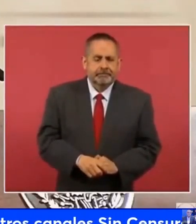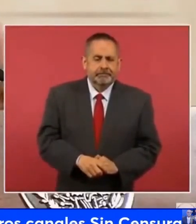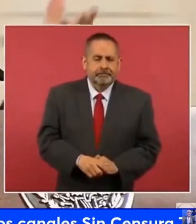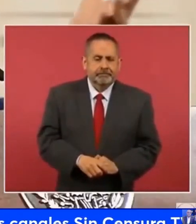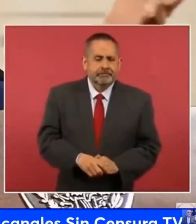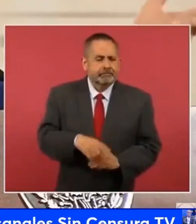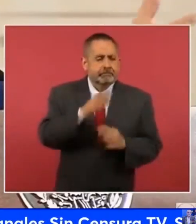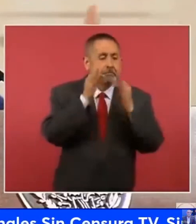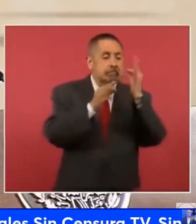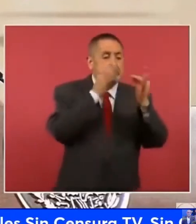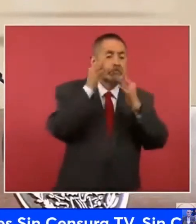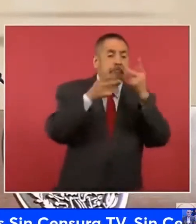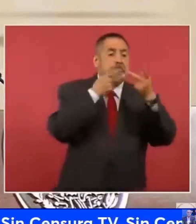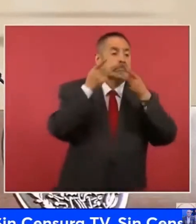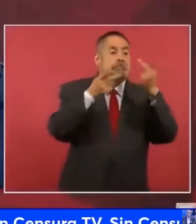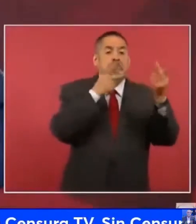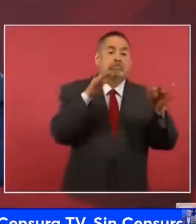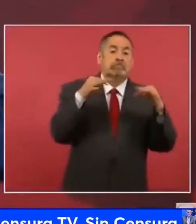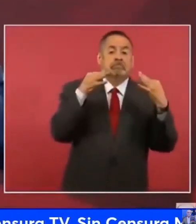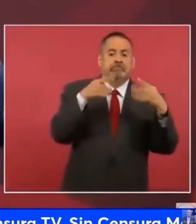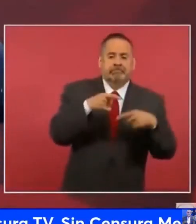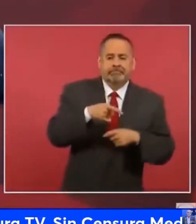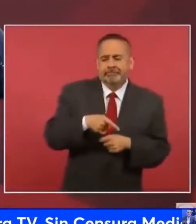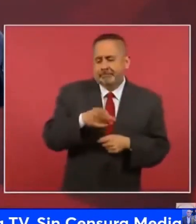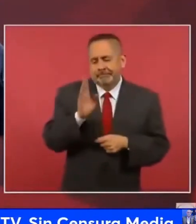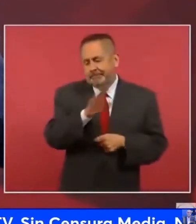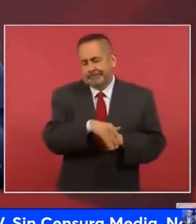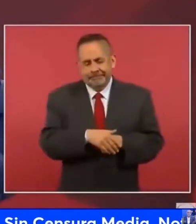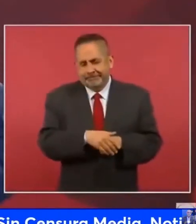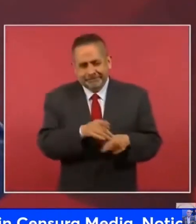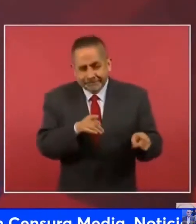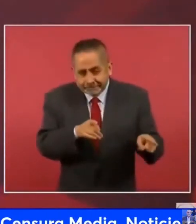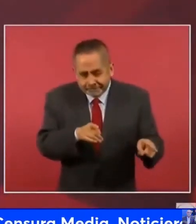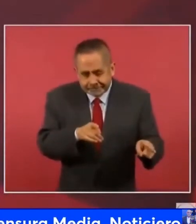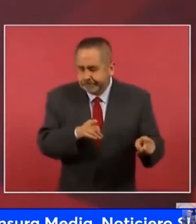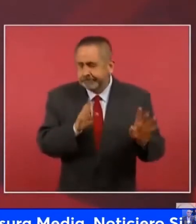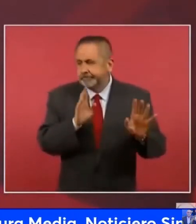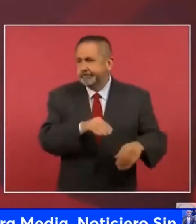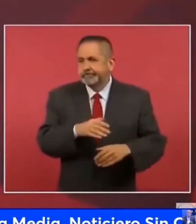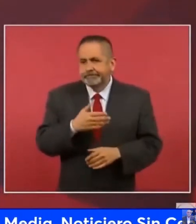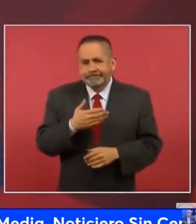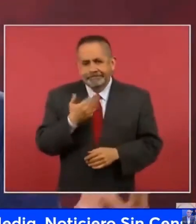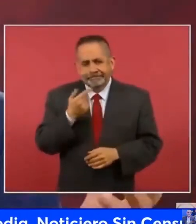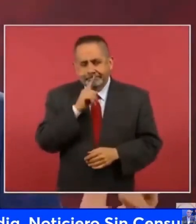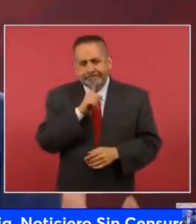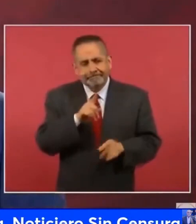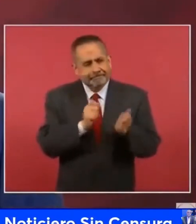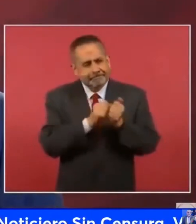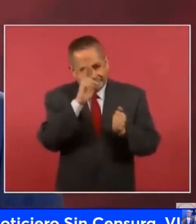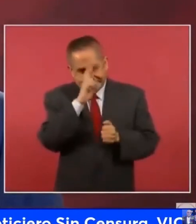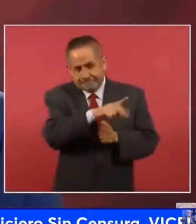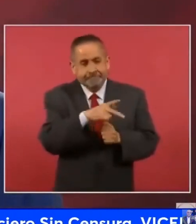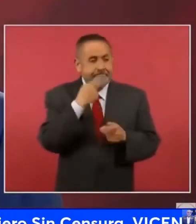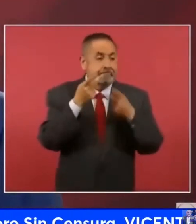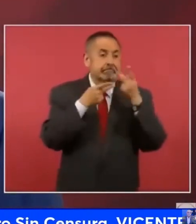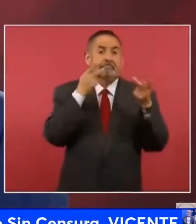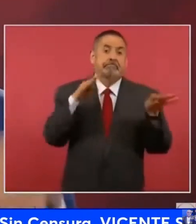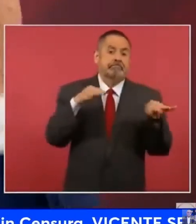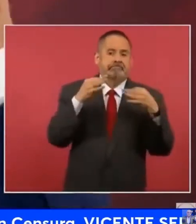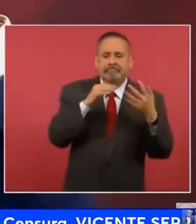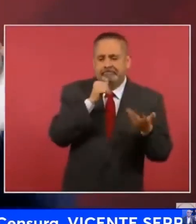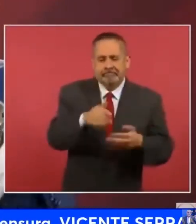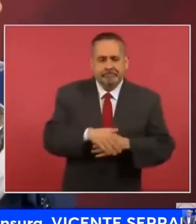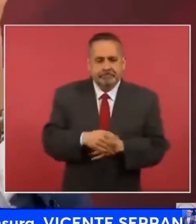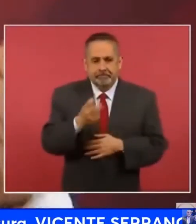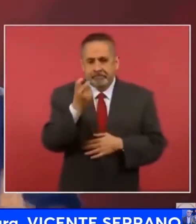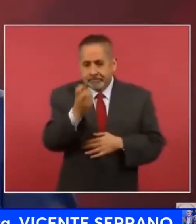Es propaganda, para decirlo amablemente, con todo respeto.